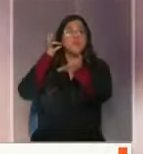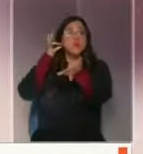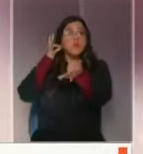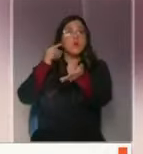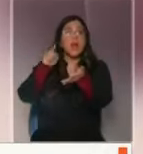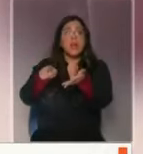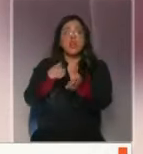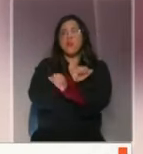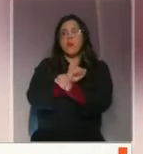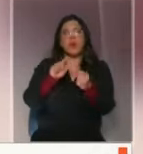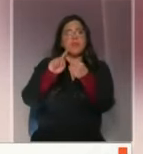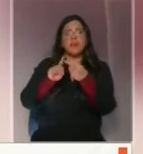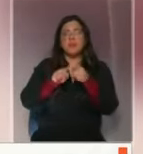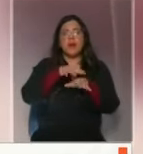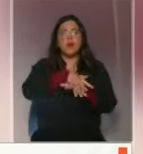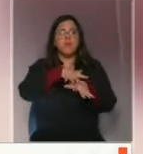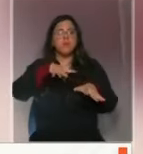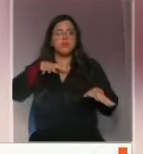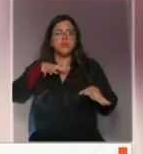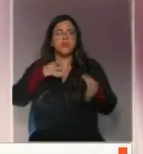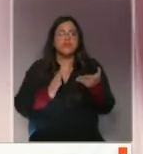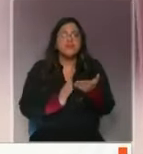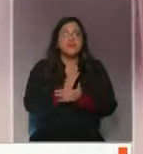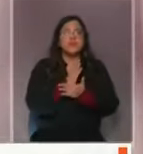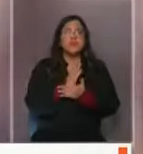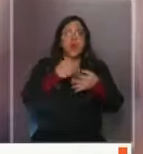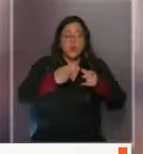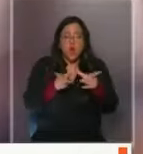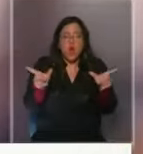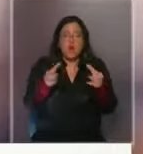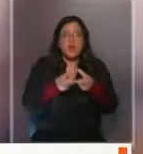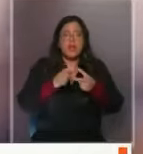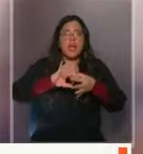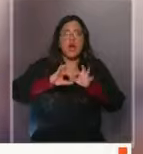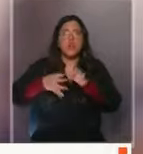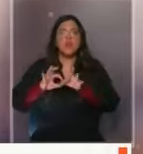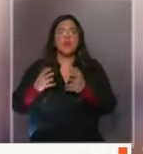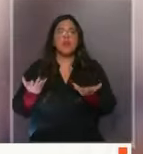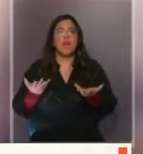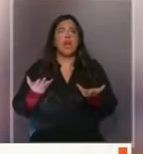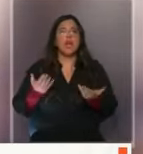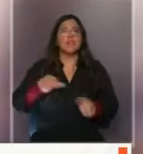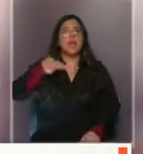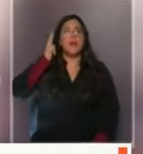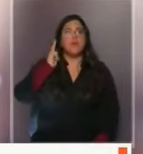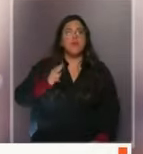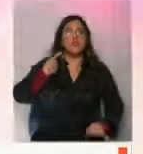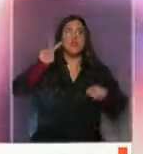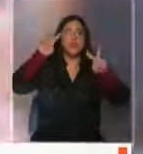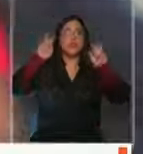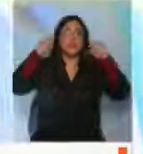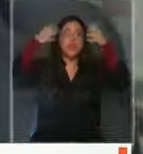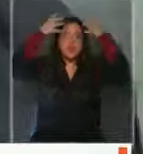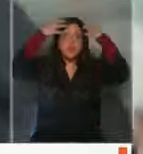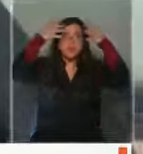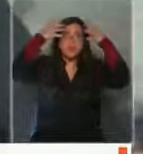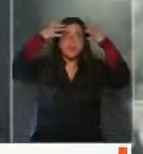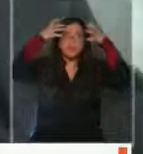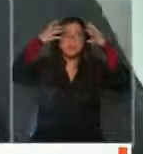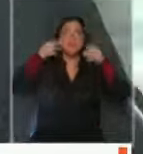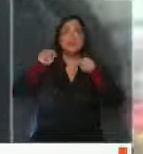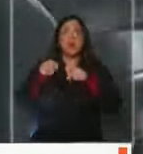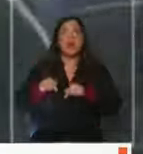podrá participar de la ceremonia de apertura luego de que el Comité Olímpico le prohibiera el uso del hijab al definir el deporte como una actividad laica. Los que sí estarán